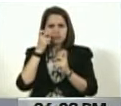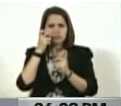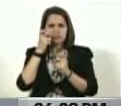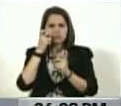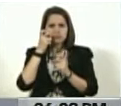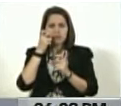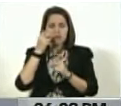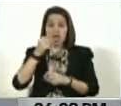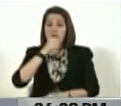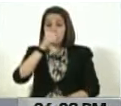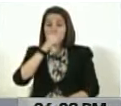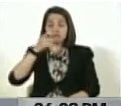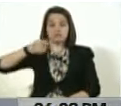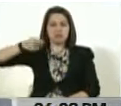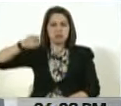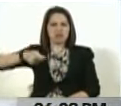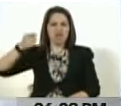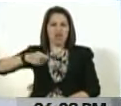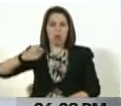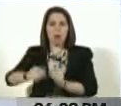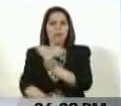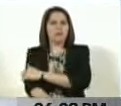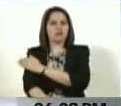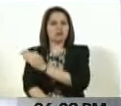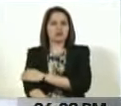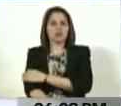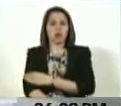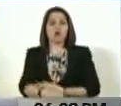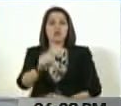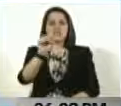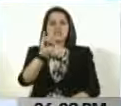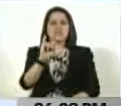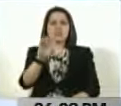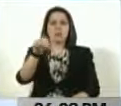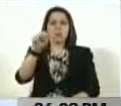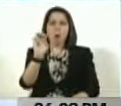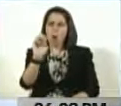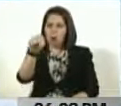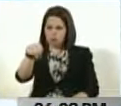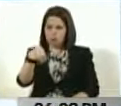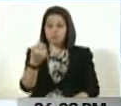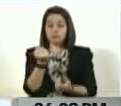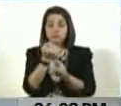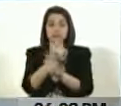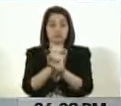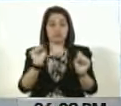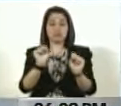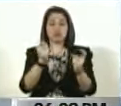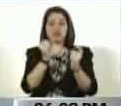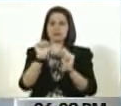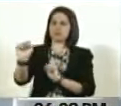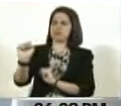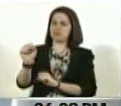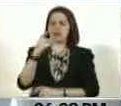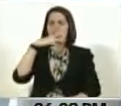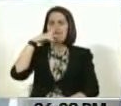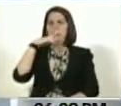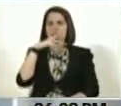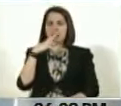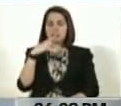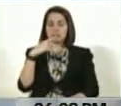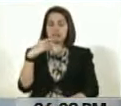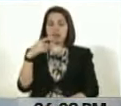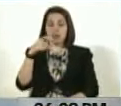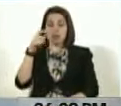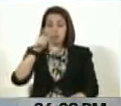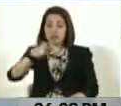de un diputado de la oposición, Simón Calzadilla. Allí defendió con sus mismos argumentos a quienes